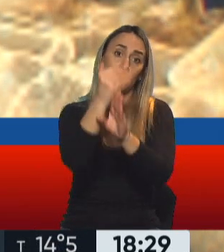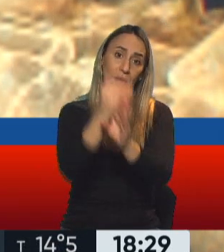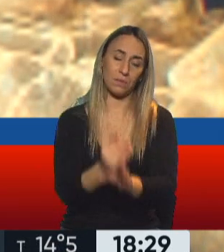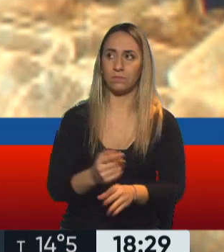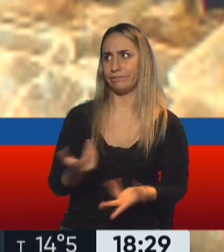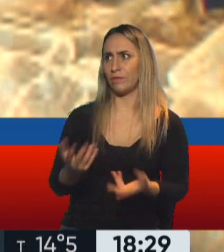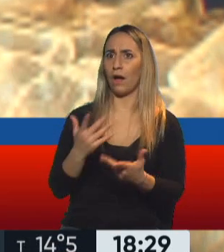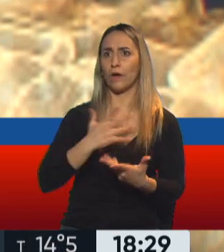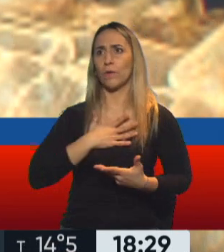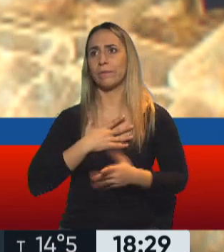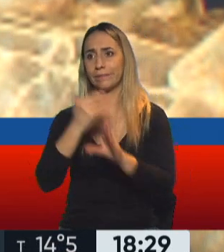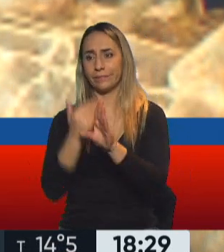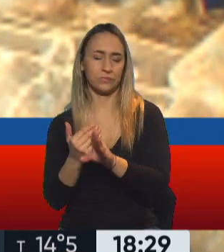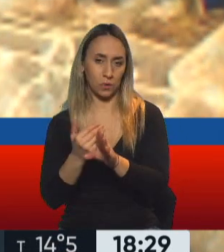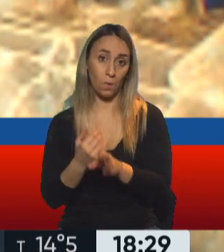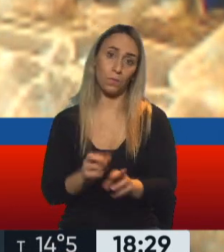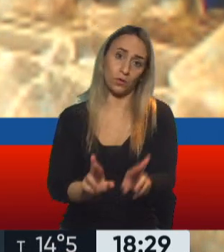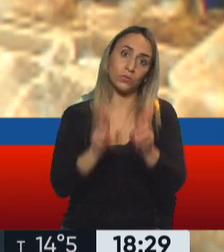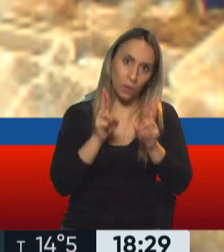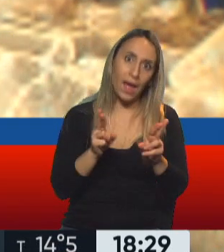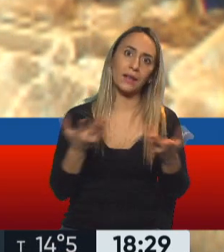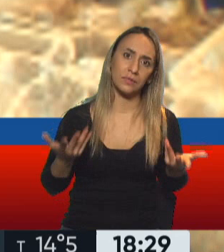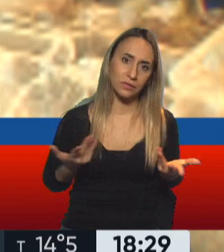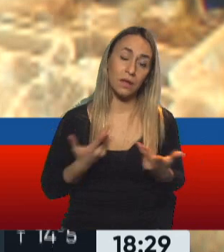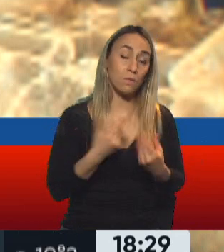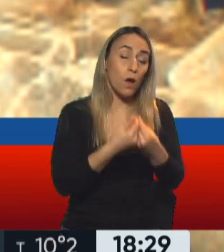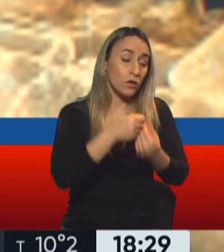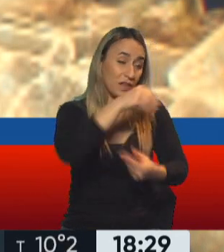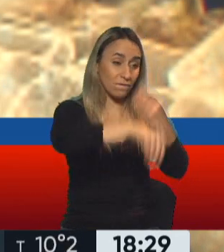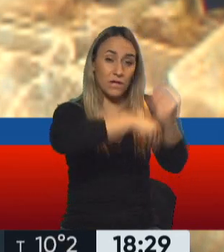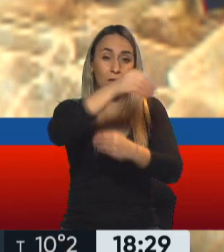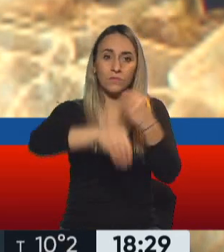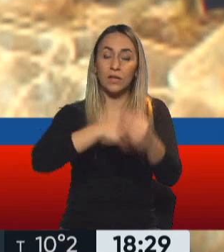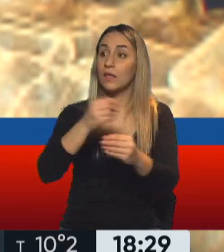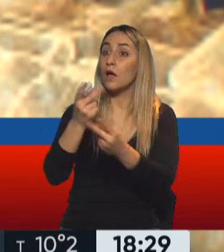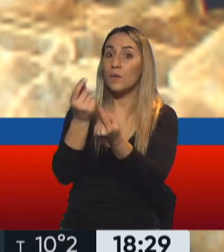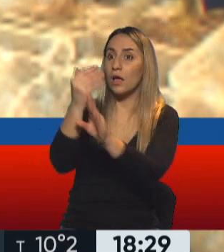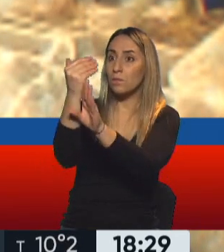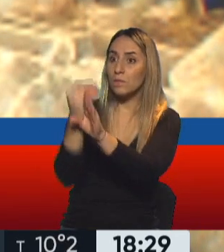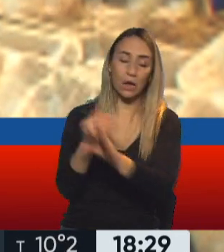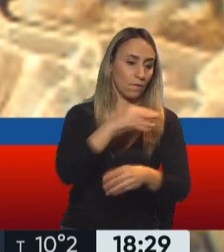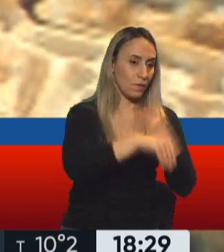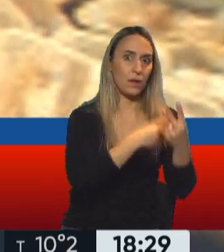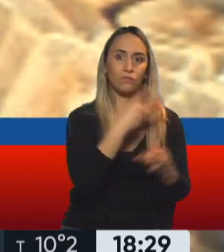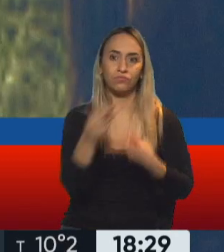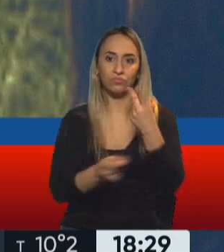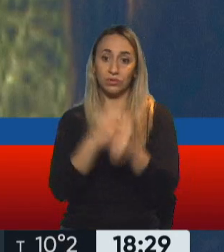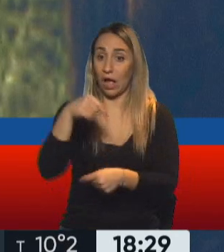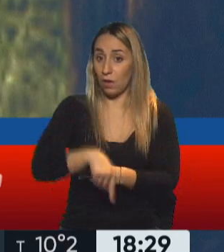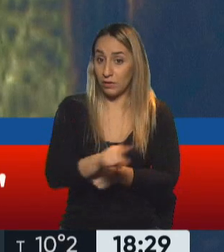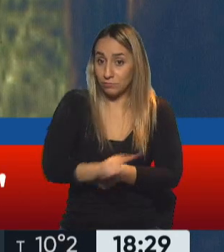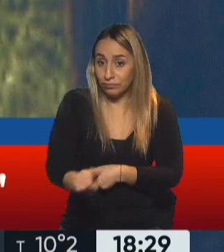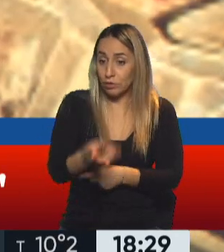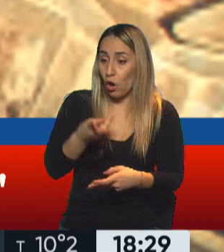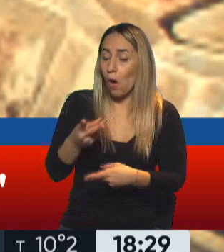podríamos decir, para miles de familias que van a poder acceder a los cortes de carnes que hoy no están pudiendo, ¿no? Sí. Es una